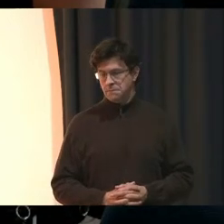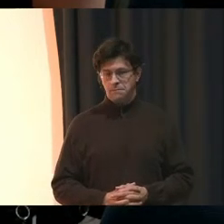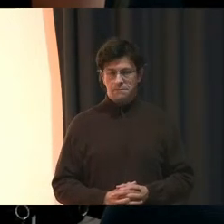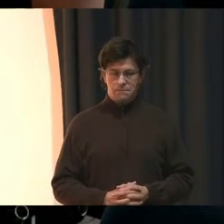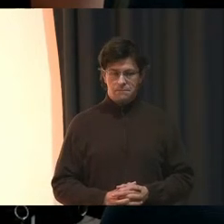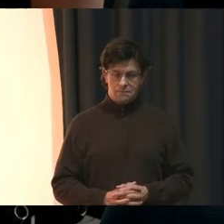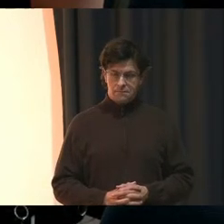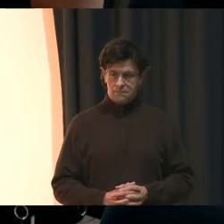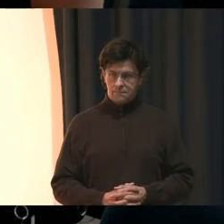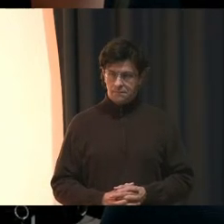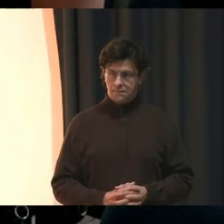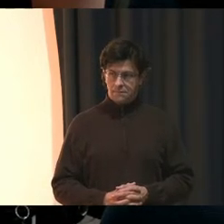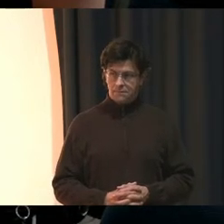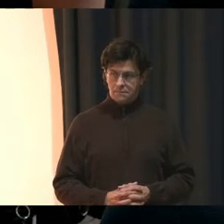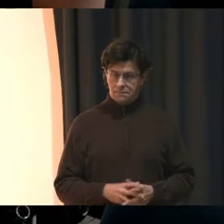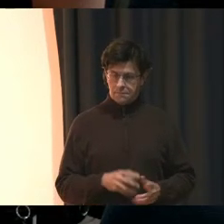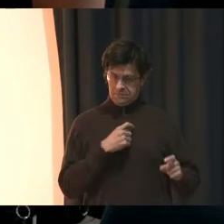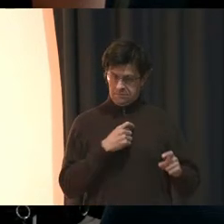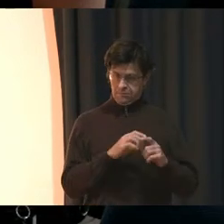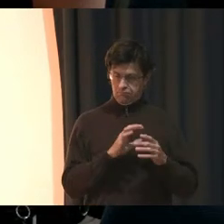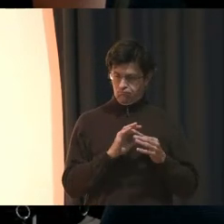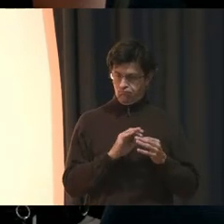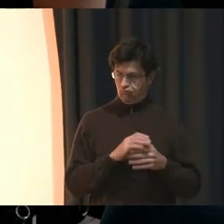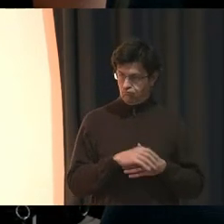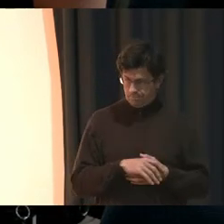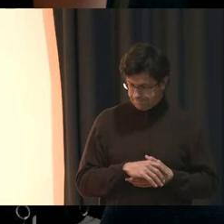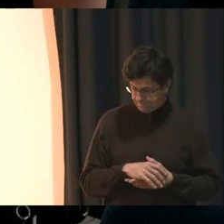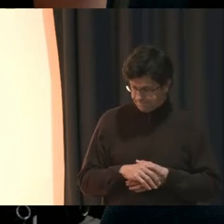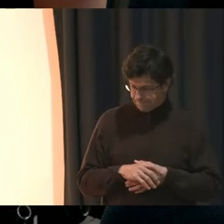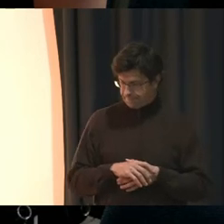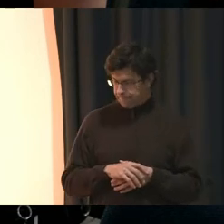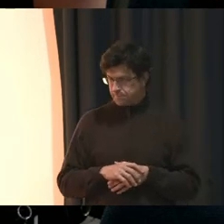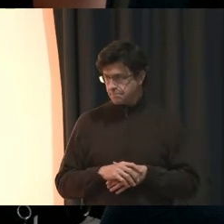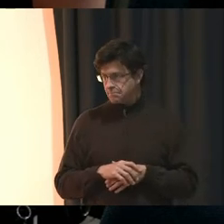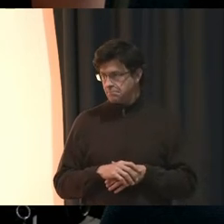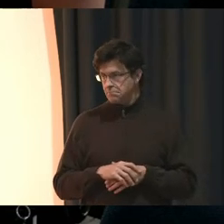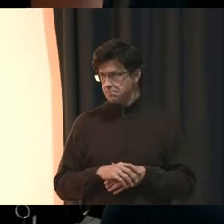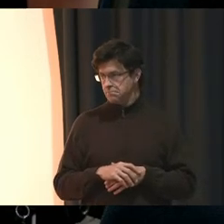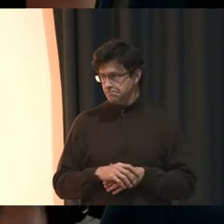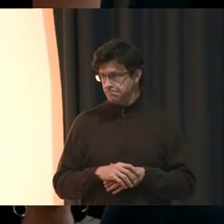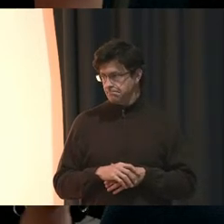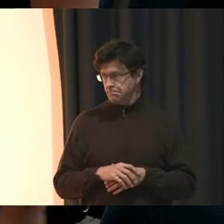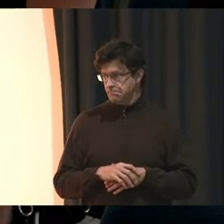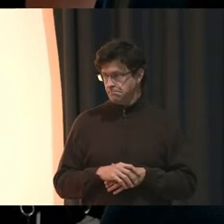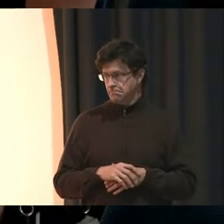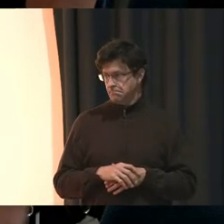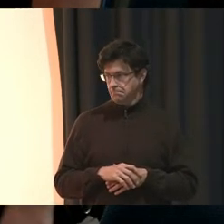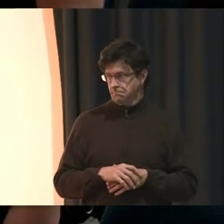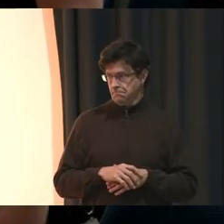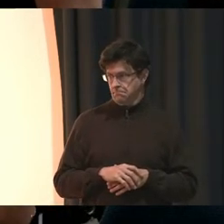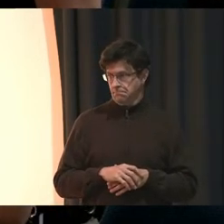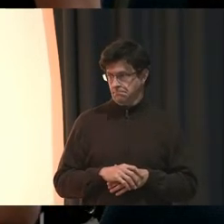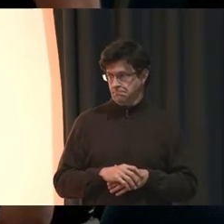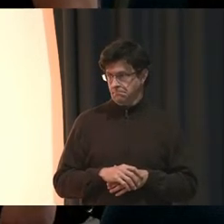rendir si no hay maestros? Y hay millones de muchachos aquí. Muchos niños y pocos maestros.